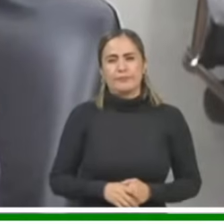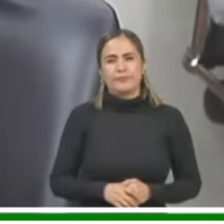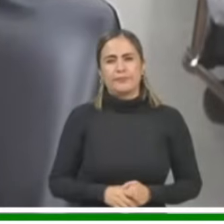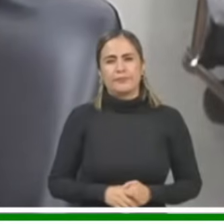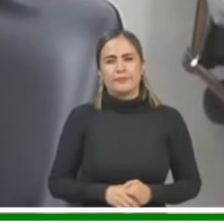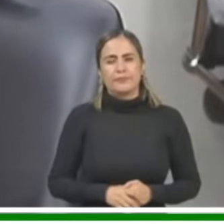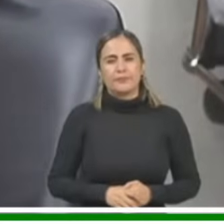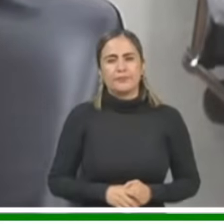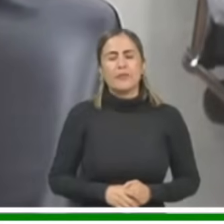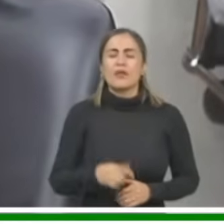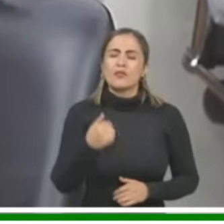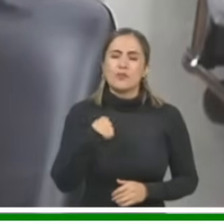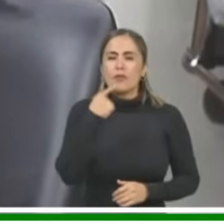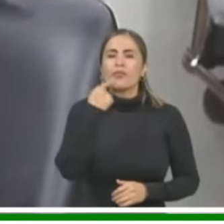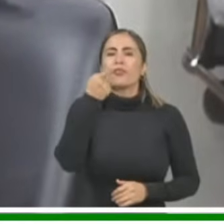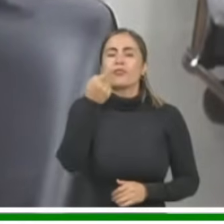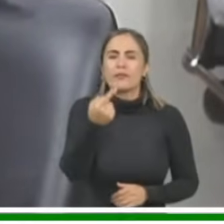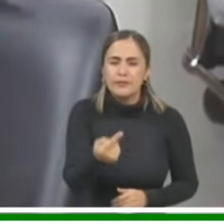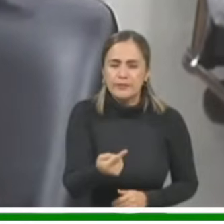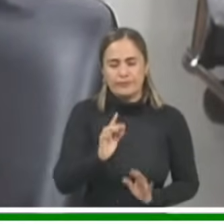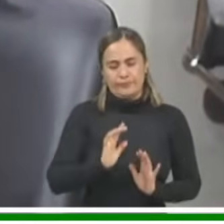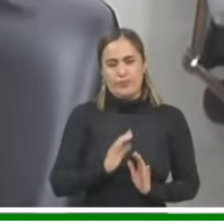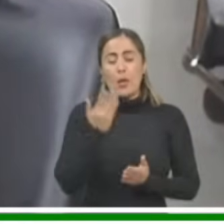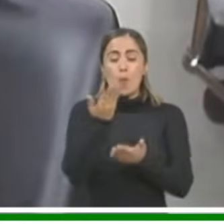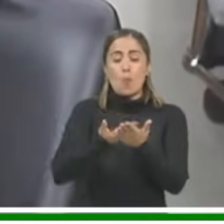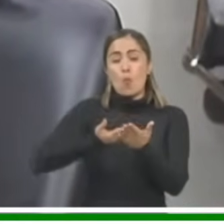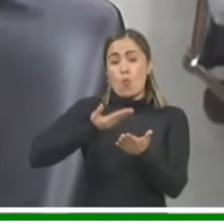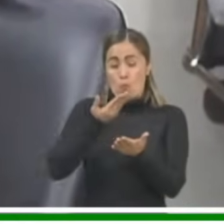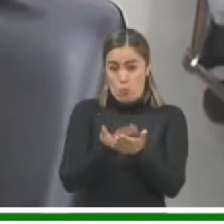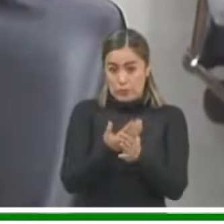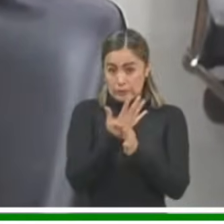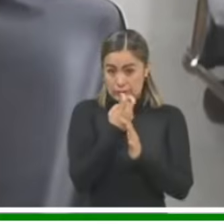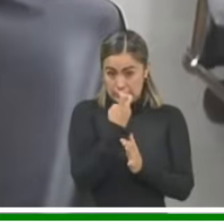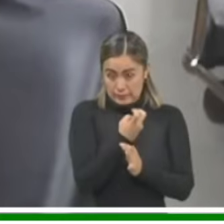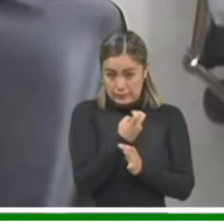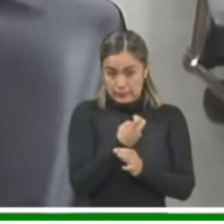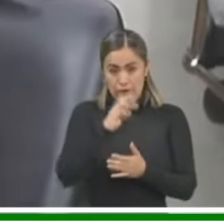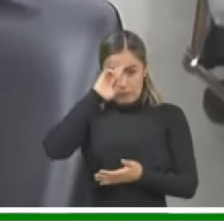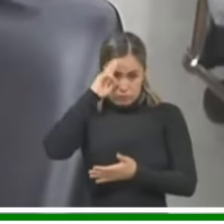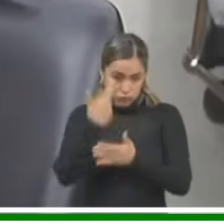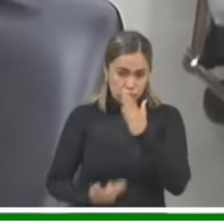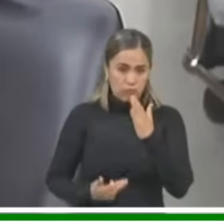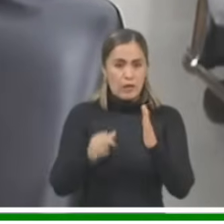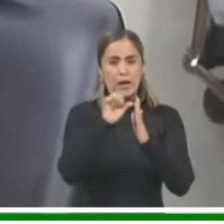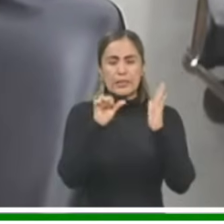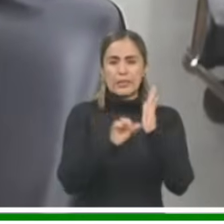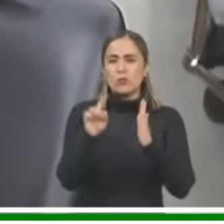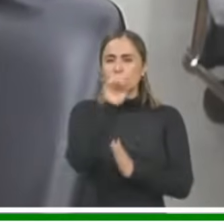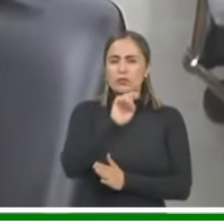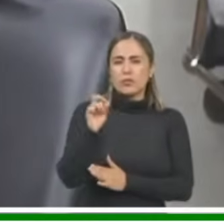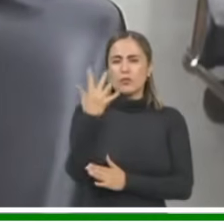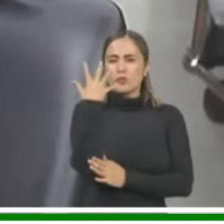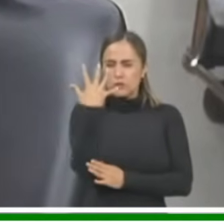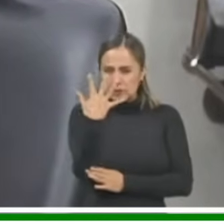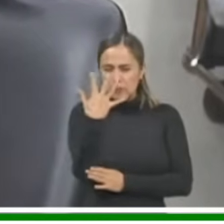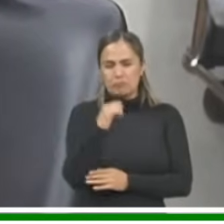quiero enfatizarle que esta propuesta viola, por una parte, también el artículo 105, la esencia del artículo